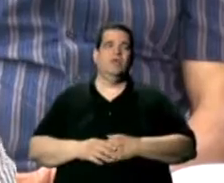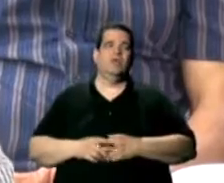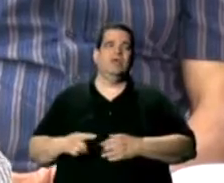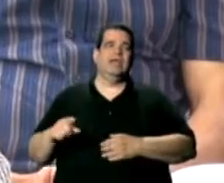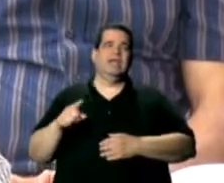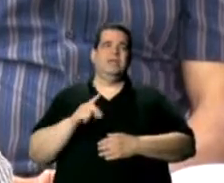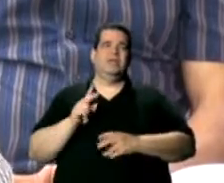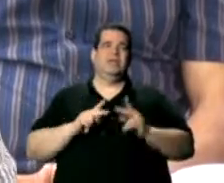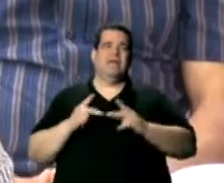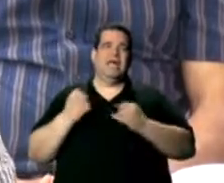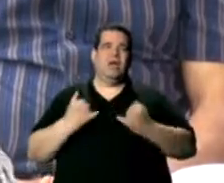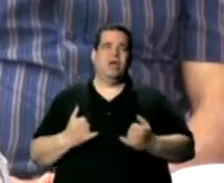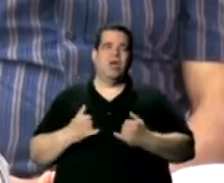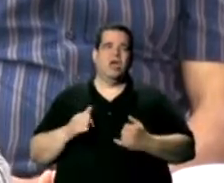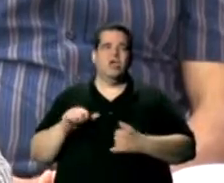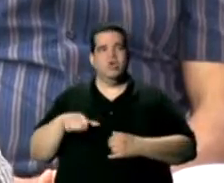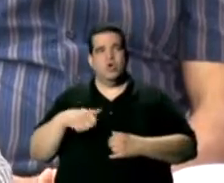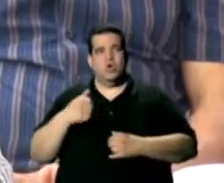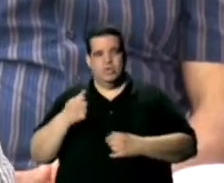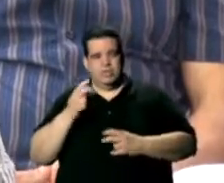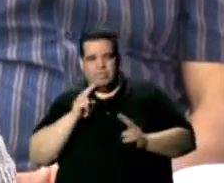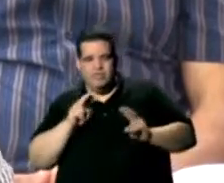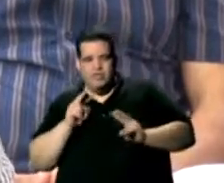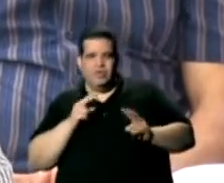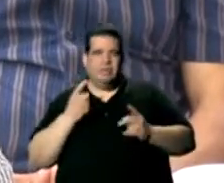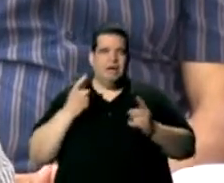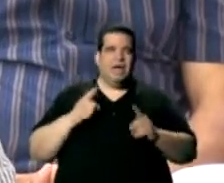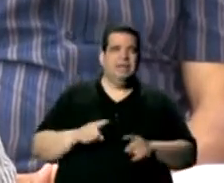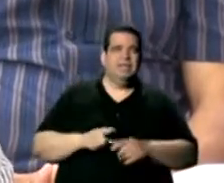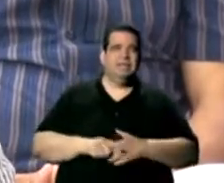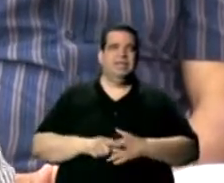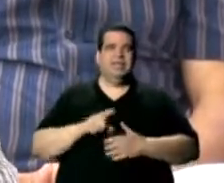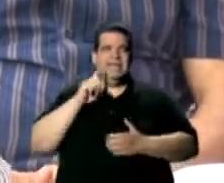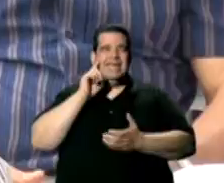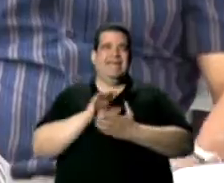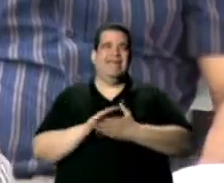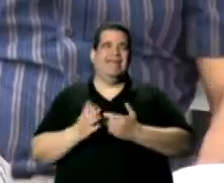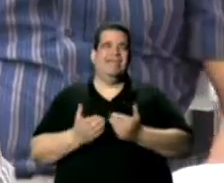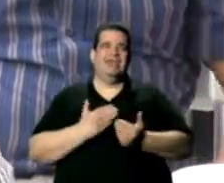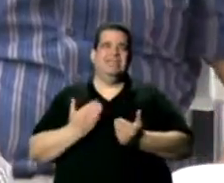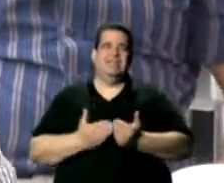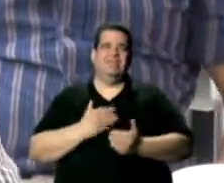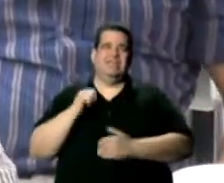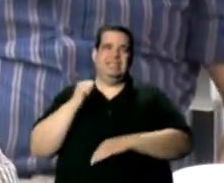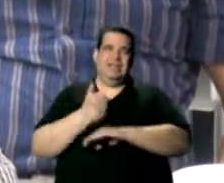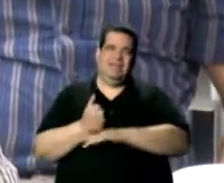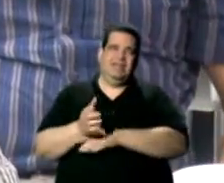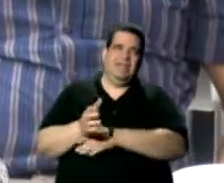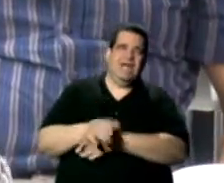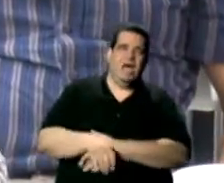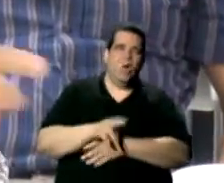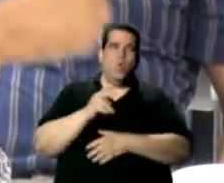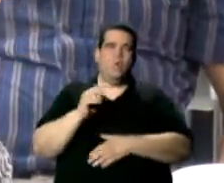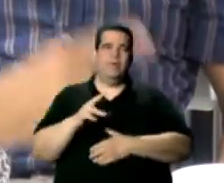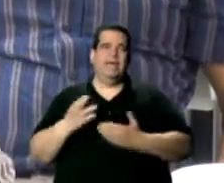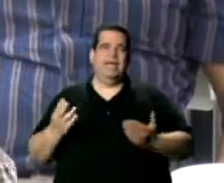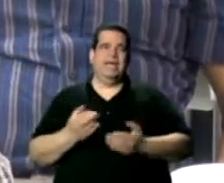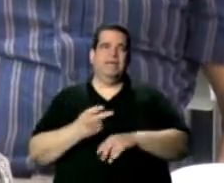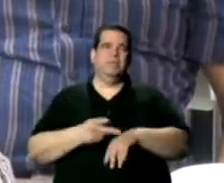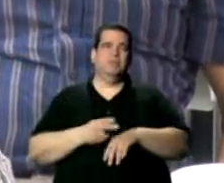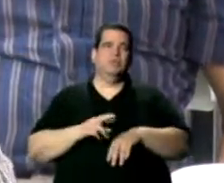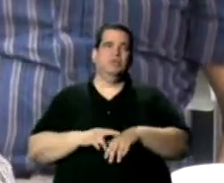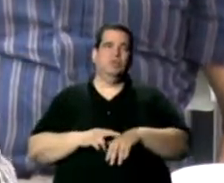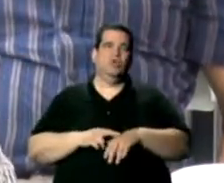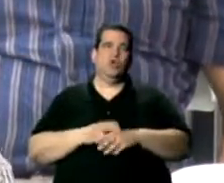el gobierno y otros que están mirando Huira también, creen que va a ser fácil imponer a Hugo aquí en contra de estos